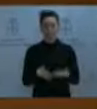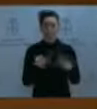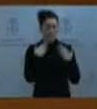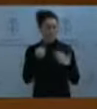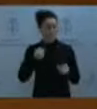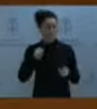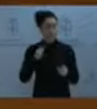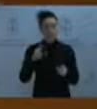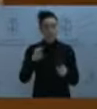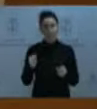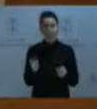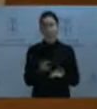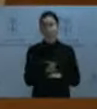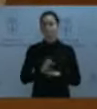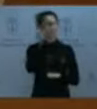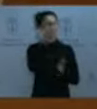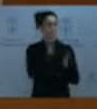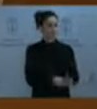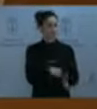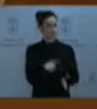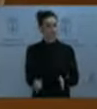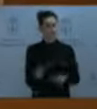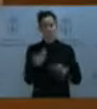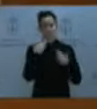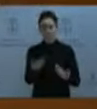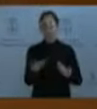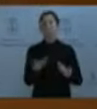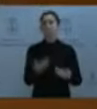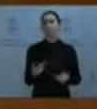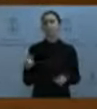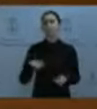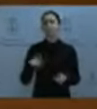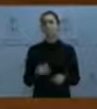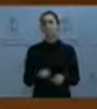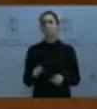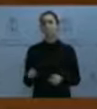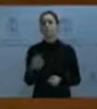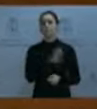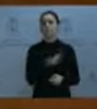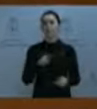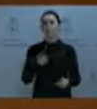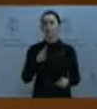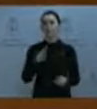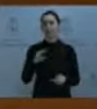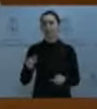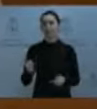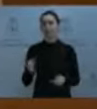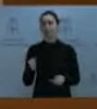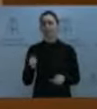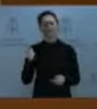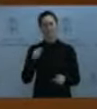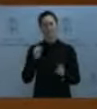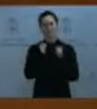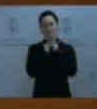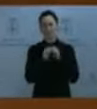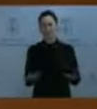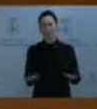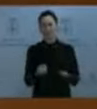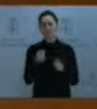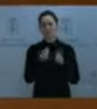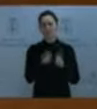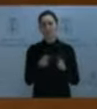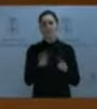gracias, señor presidente. Señor García, es de dominio público, lo conoce el sector pesquero asturiano, también el gallego, que